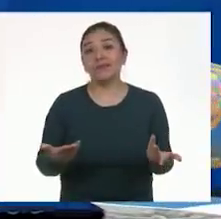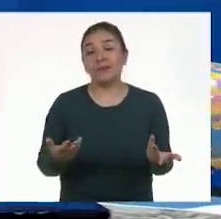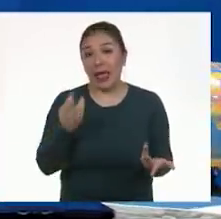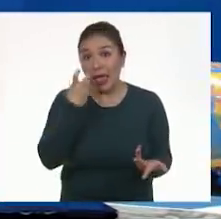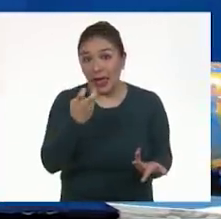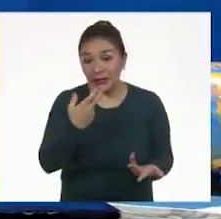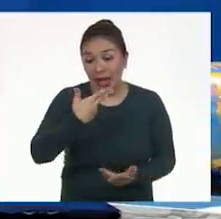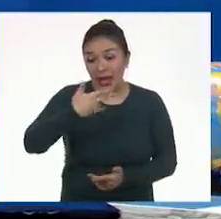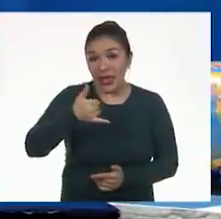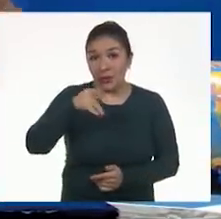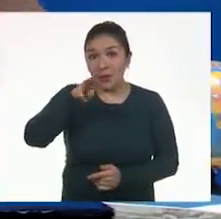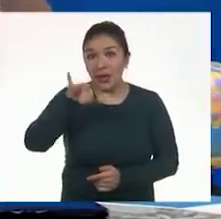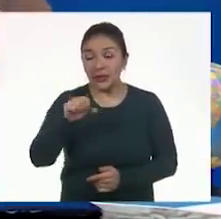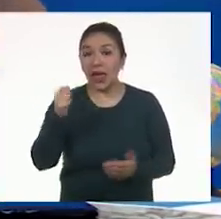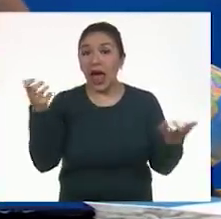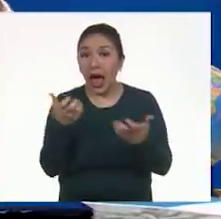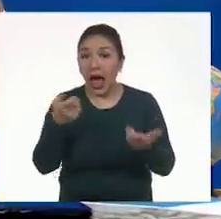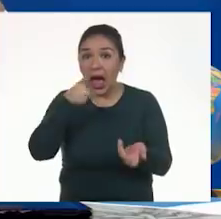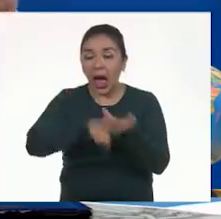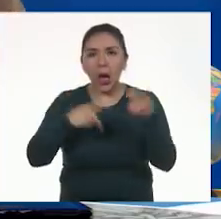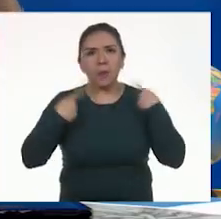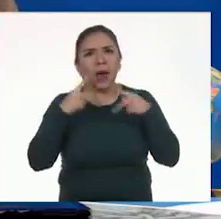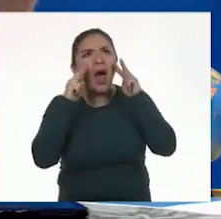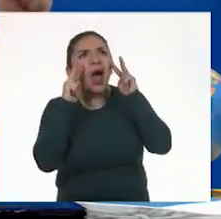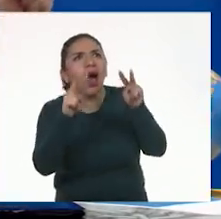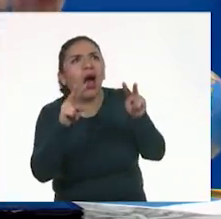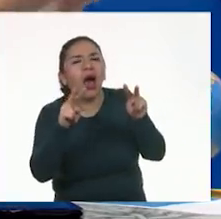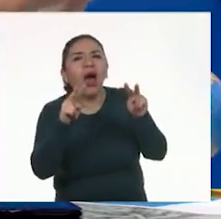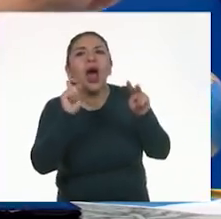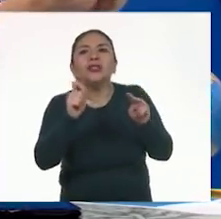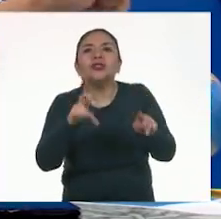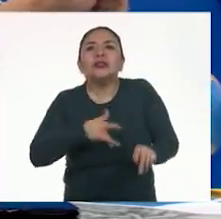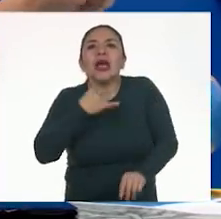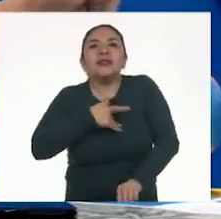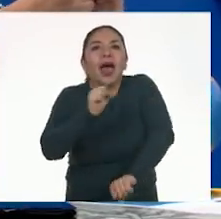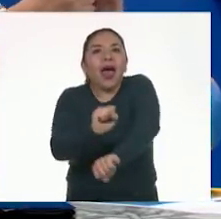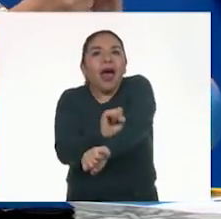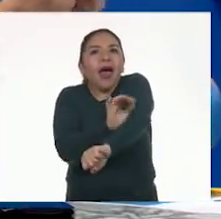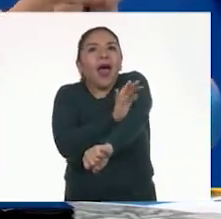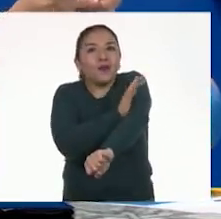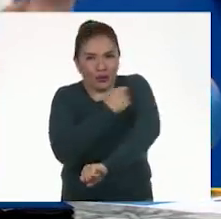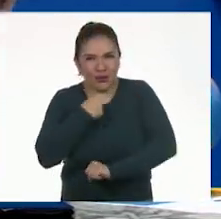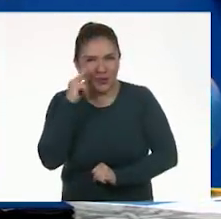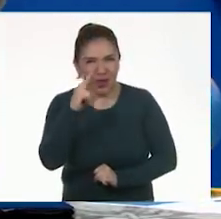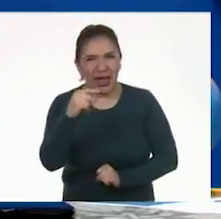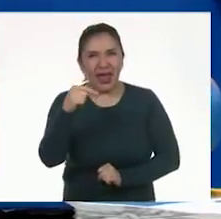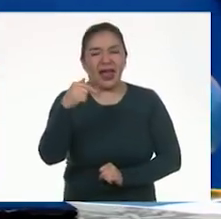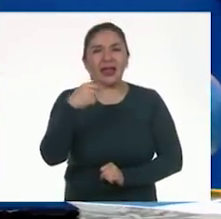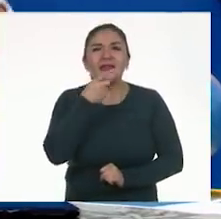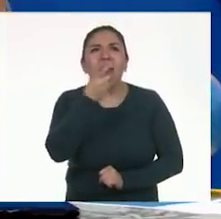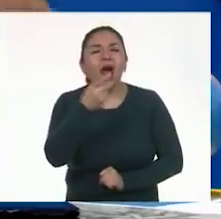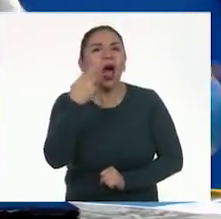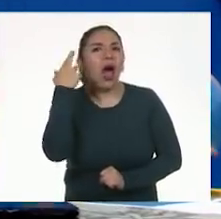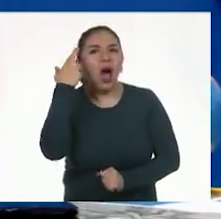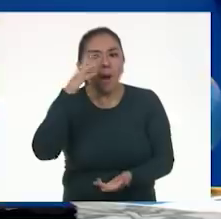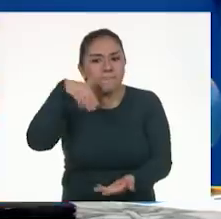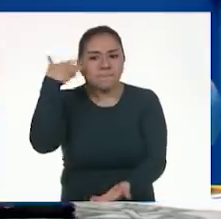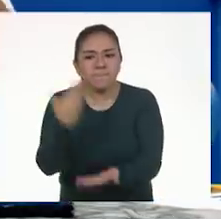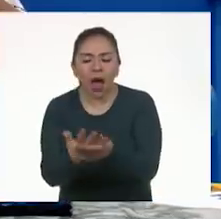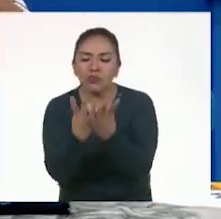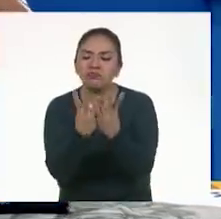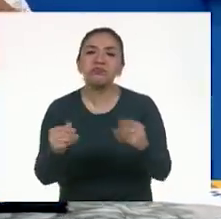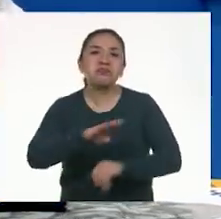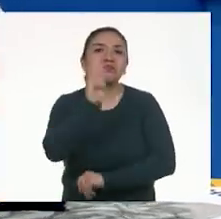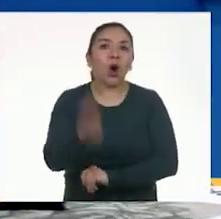provoca la ibris en el espectador es una emoción. Yo te vi hace rato cuando escuchaste que cayó y